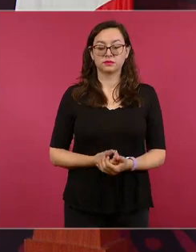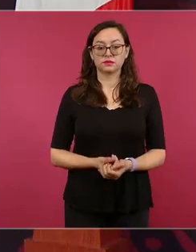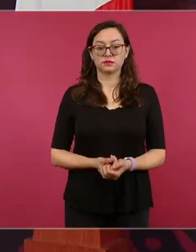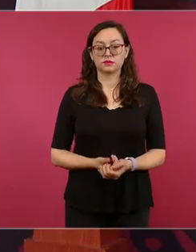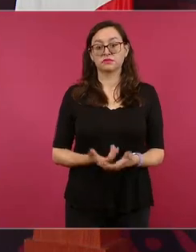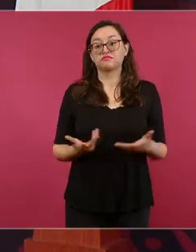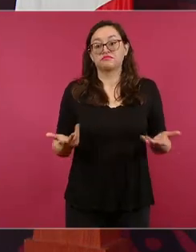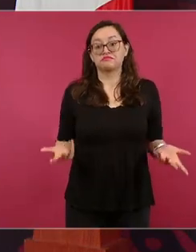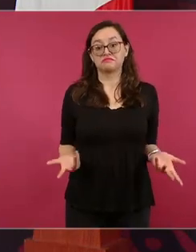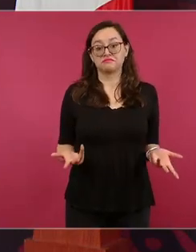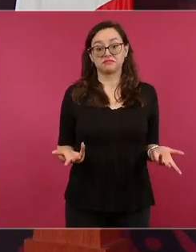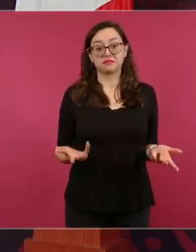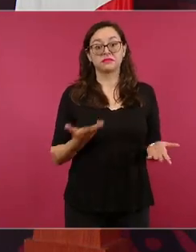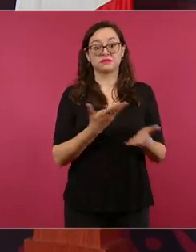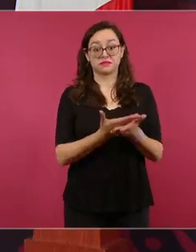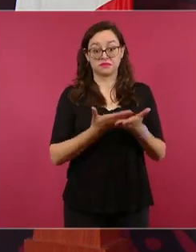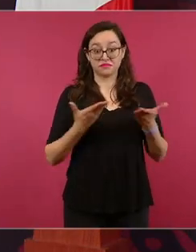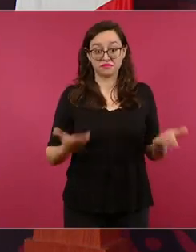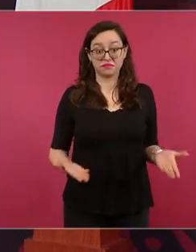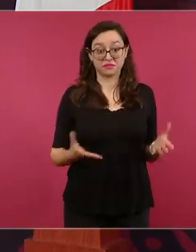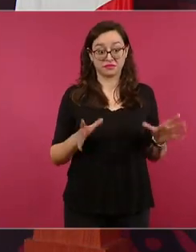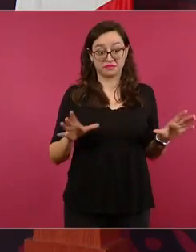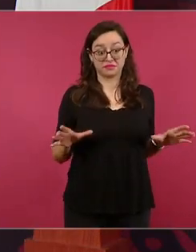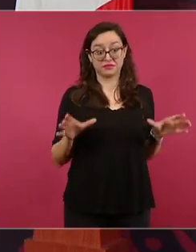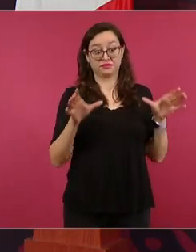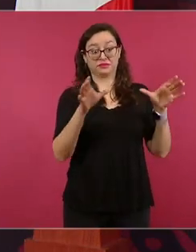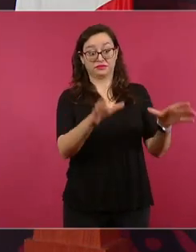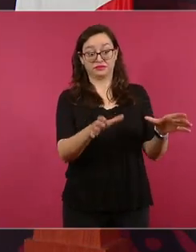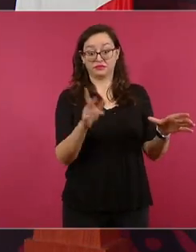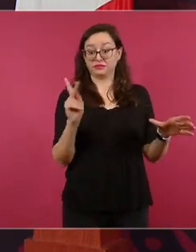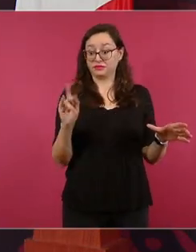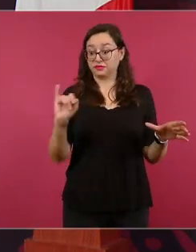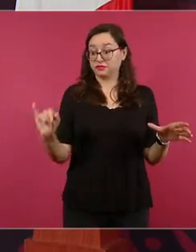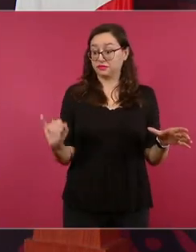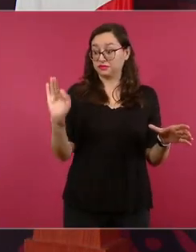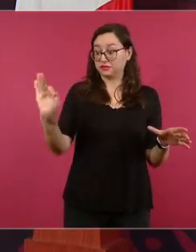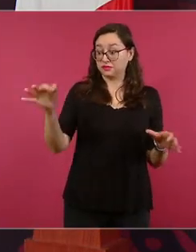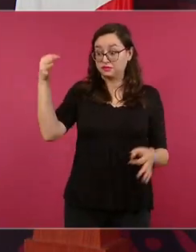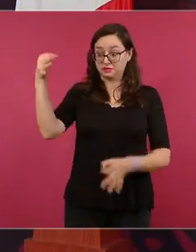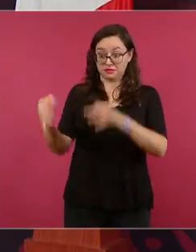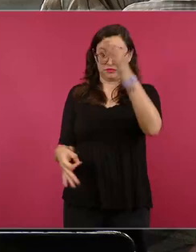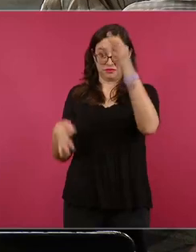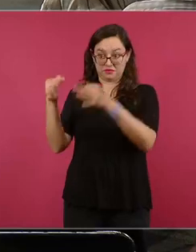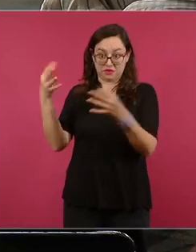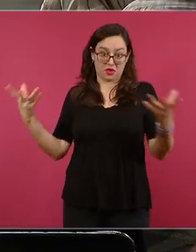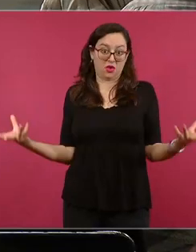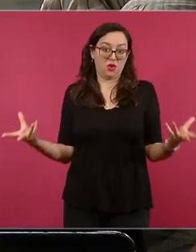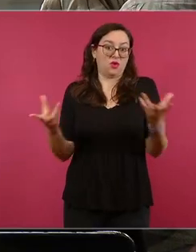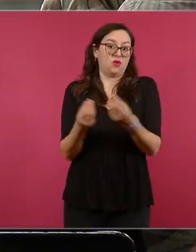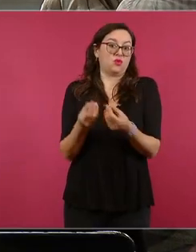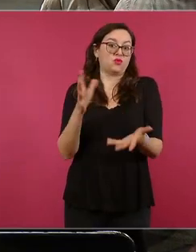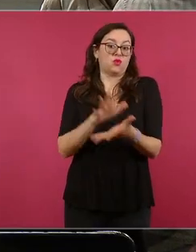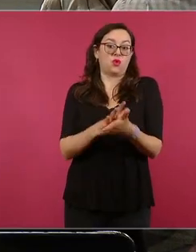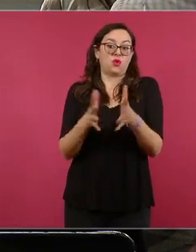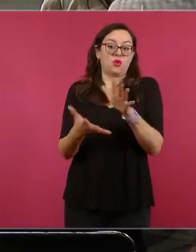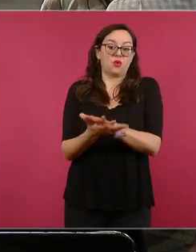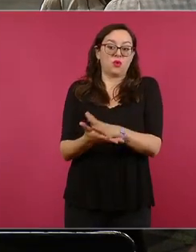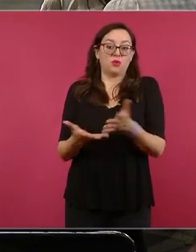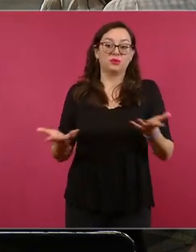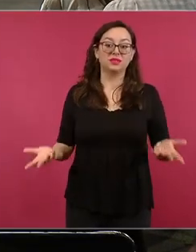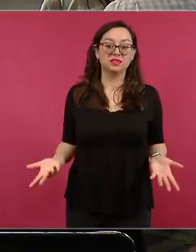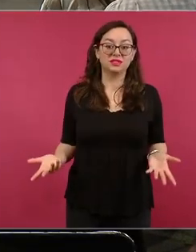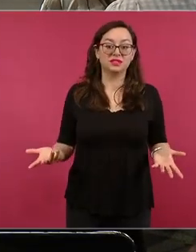del Poder Judicial, no de todo el Poder Judicial, repito, pero son de los que